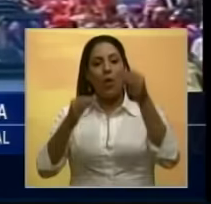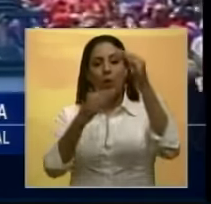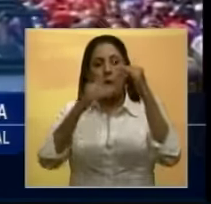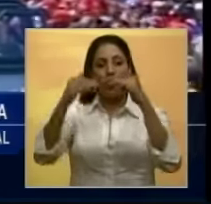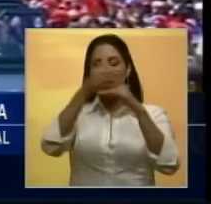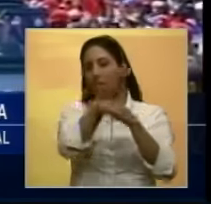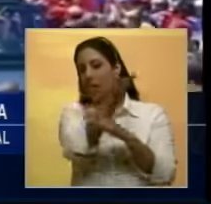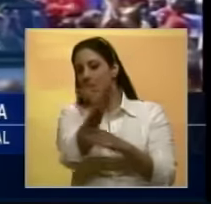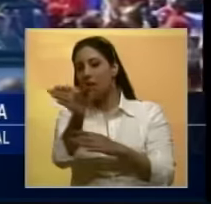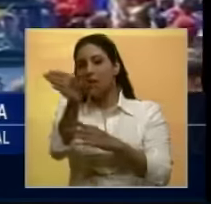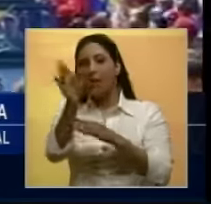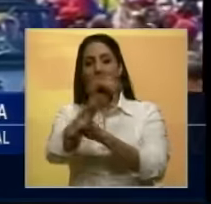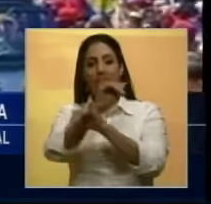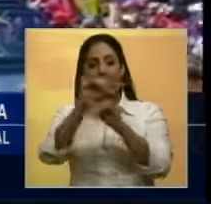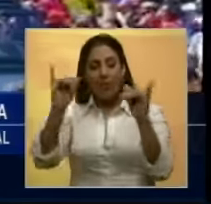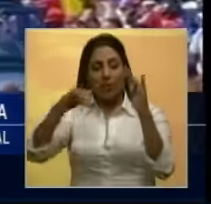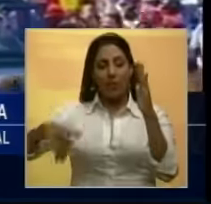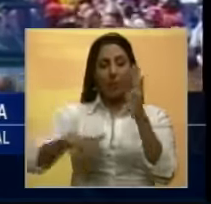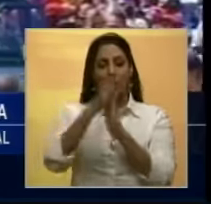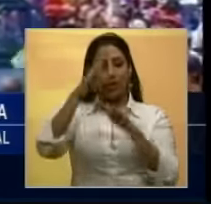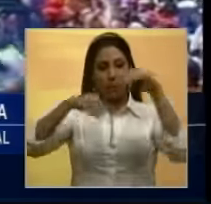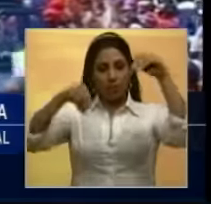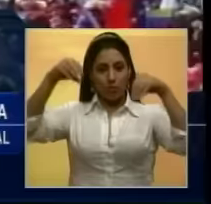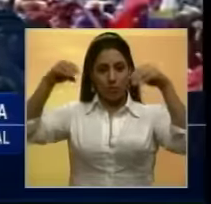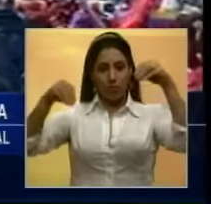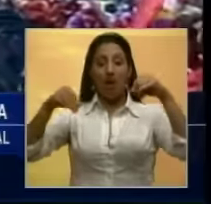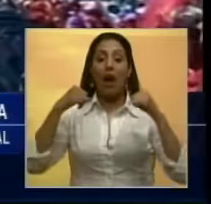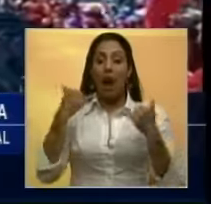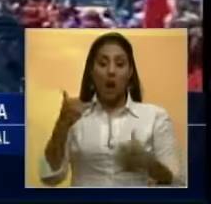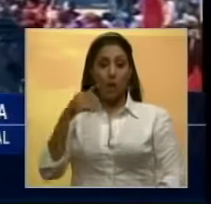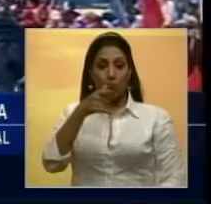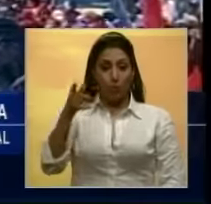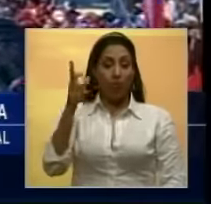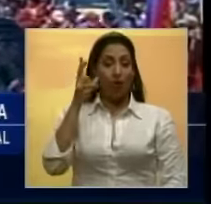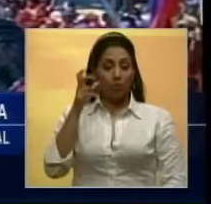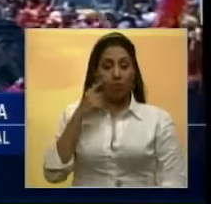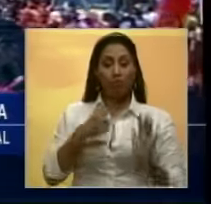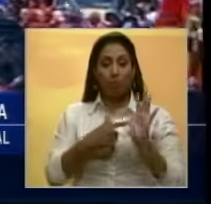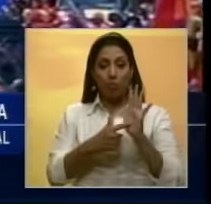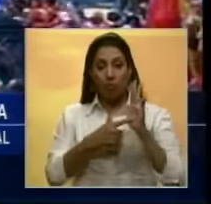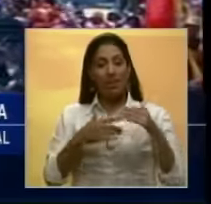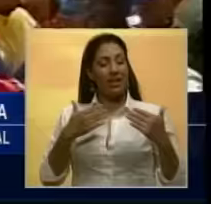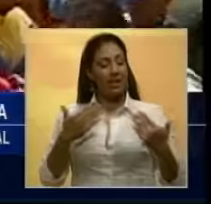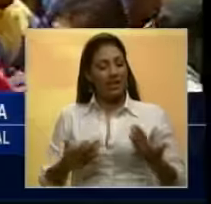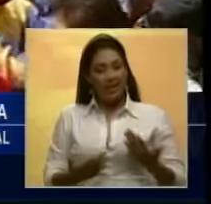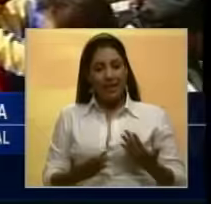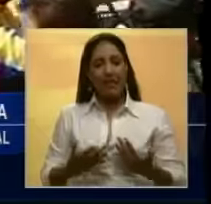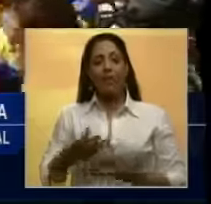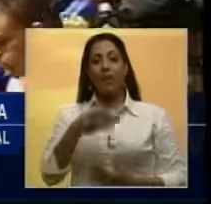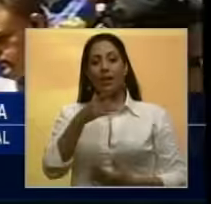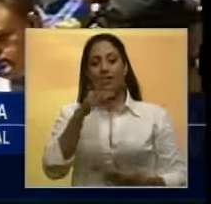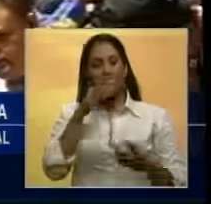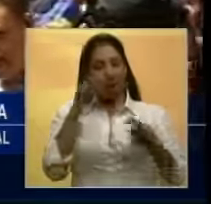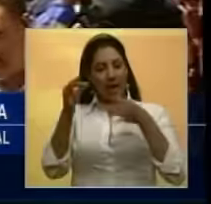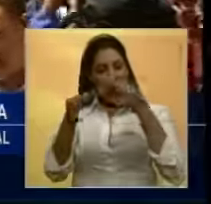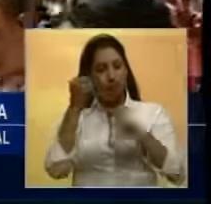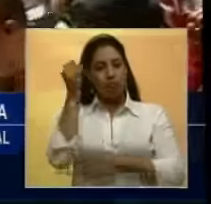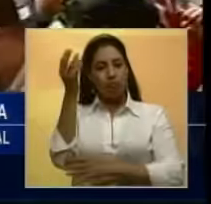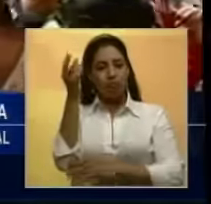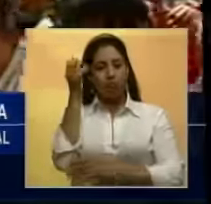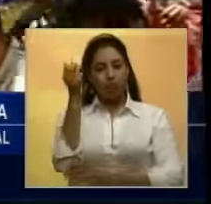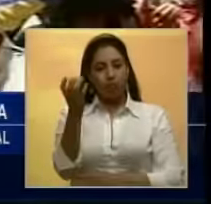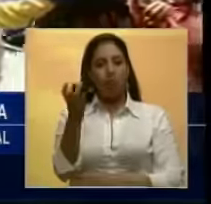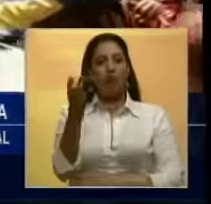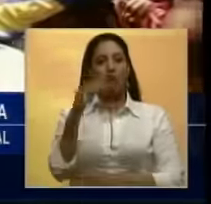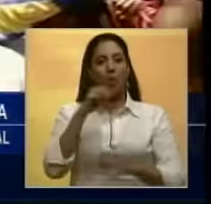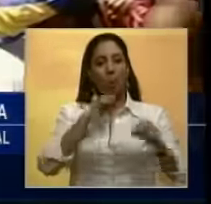al Panteón Nacional. Bueno, es importante destacar que sus discursos y todo lo que fue